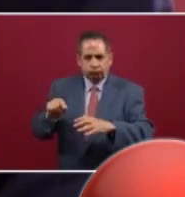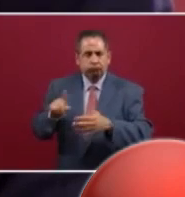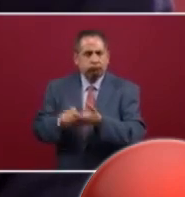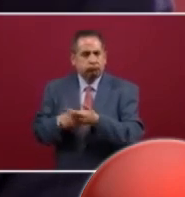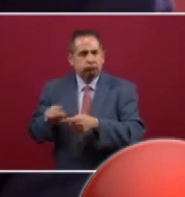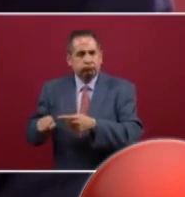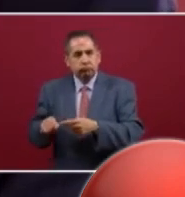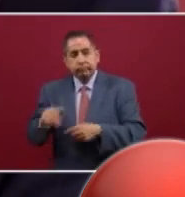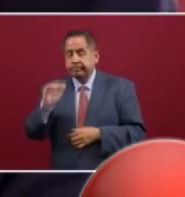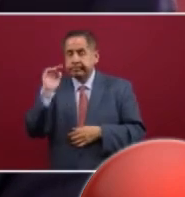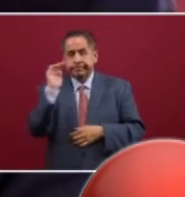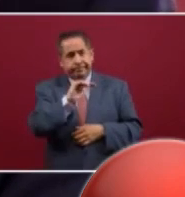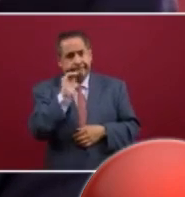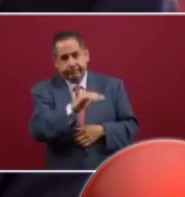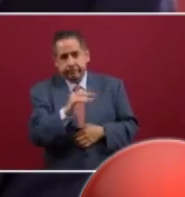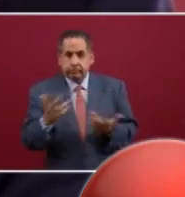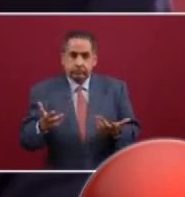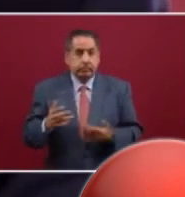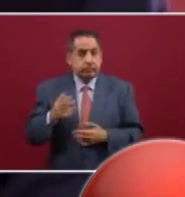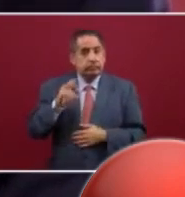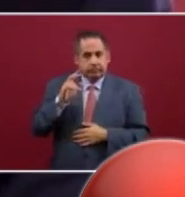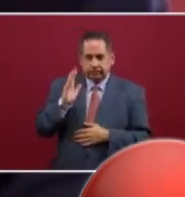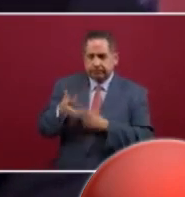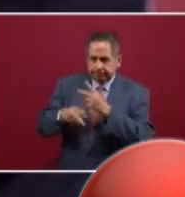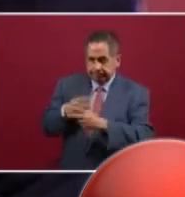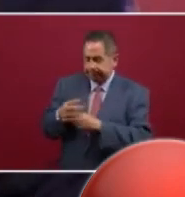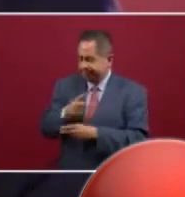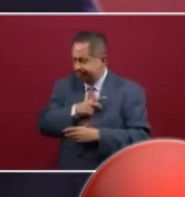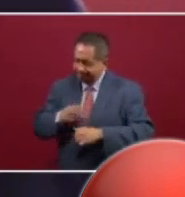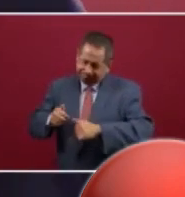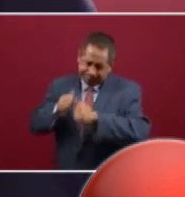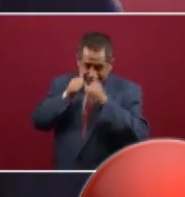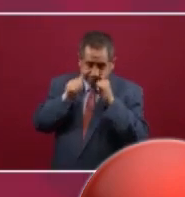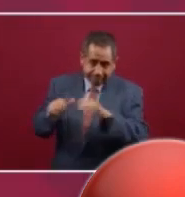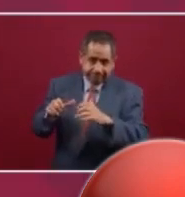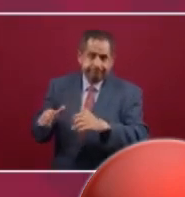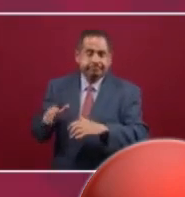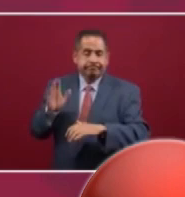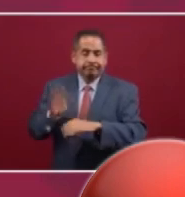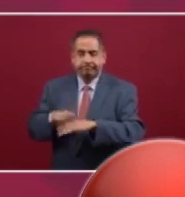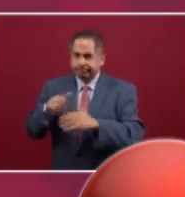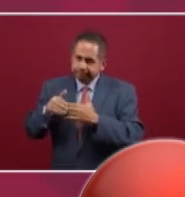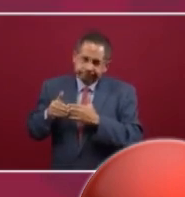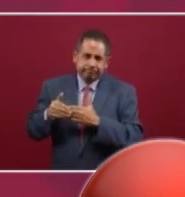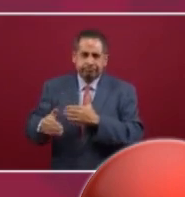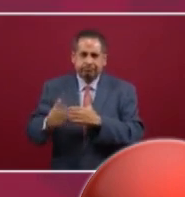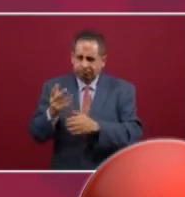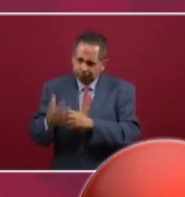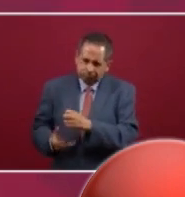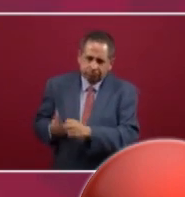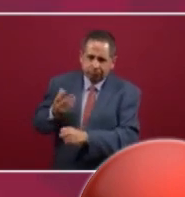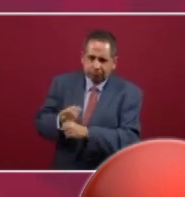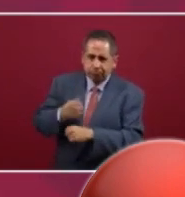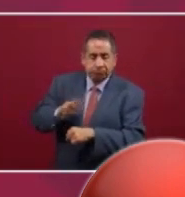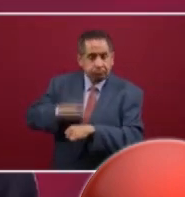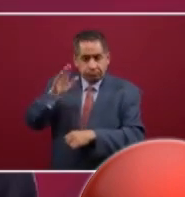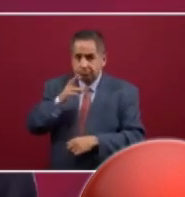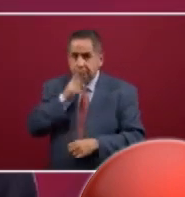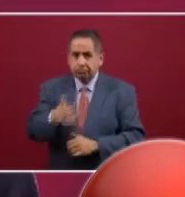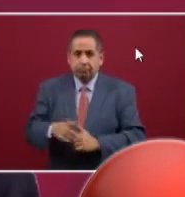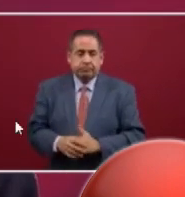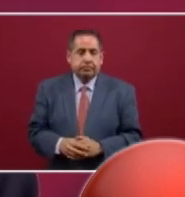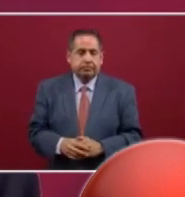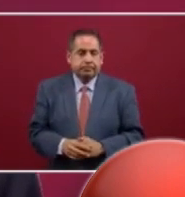esa demanda que ya lo estamos haciendo, pero ahora va a reforzarse. Sigamos